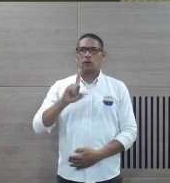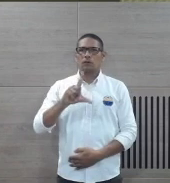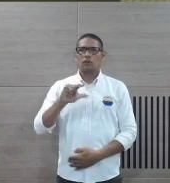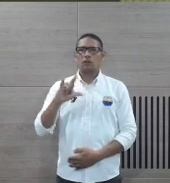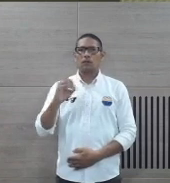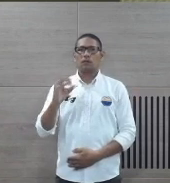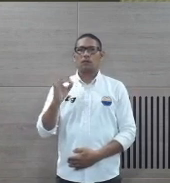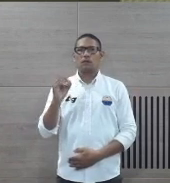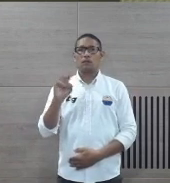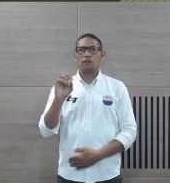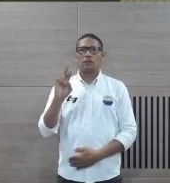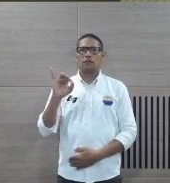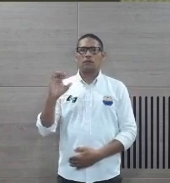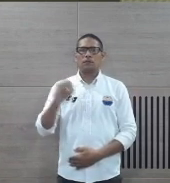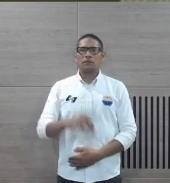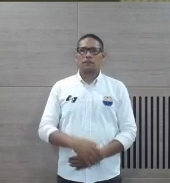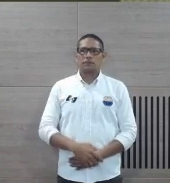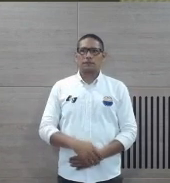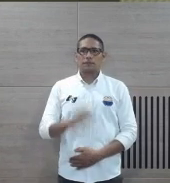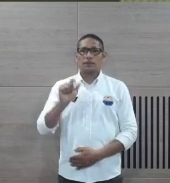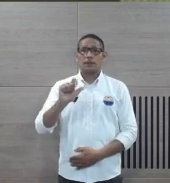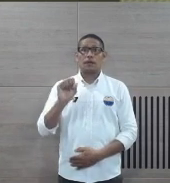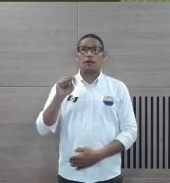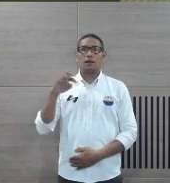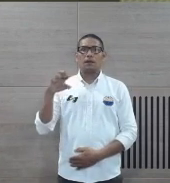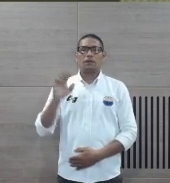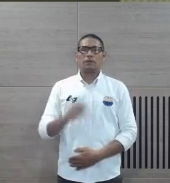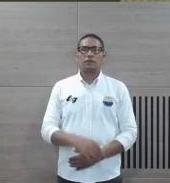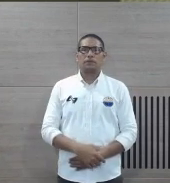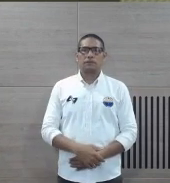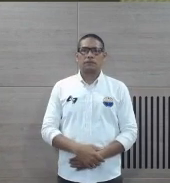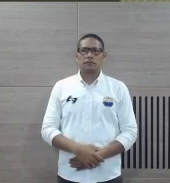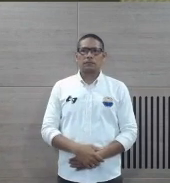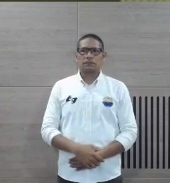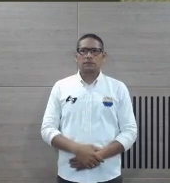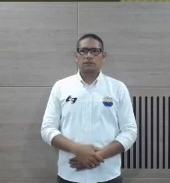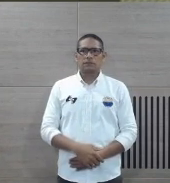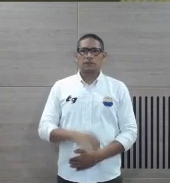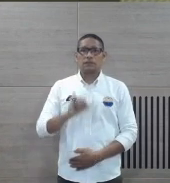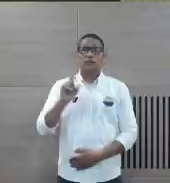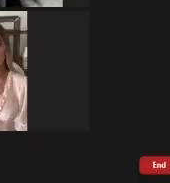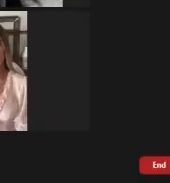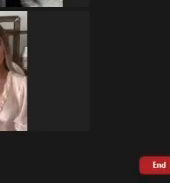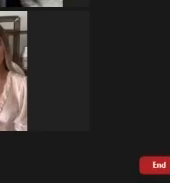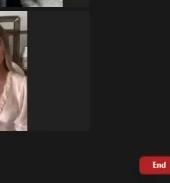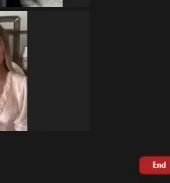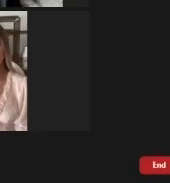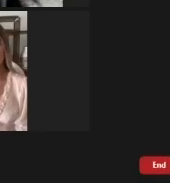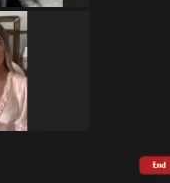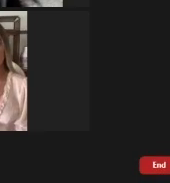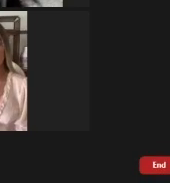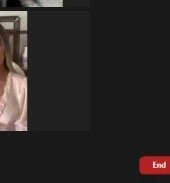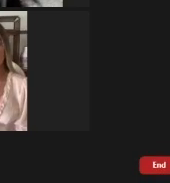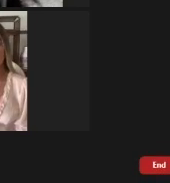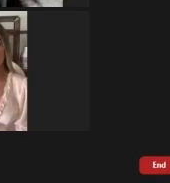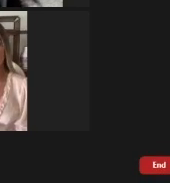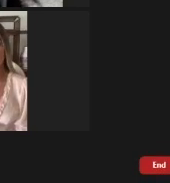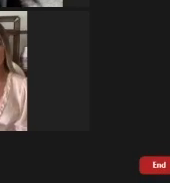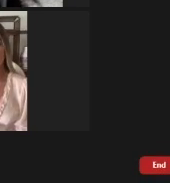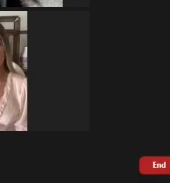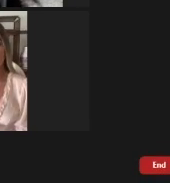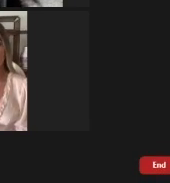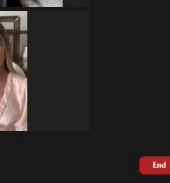Pertús Serrano. Giselle Lorena Quiñones Huertas. Joan Steven Ramírez Forero. Remedios Milagros